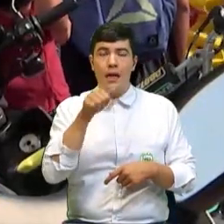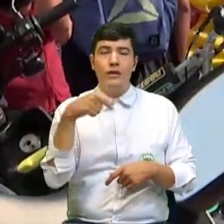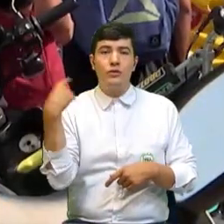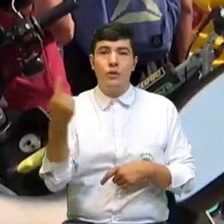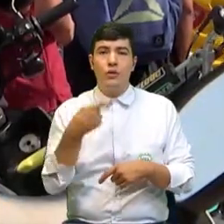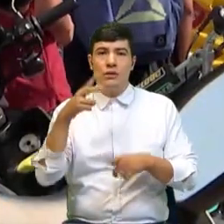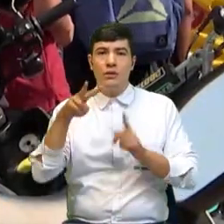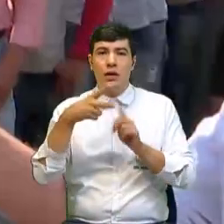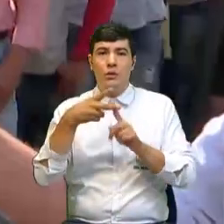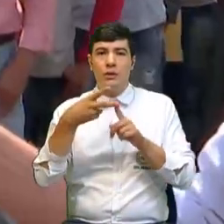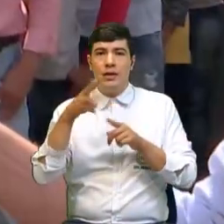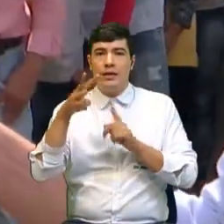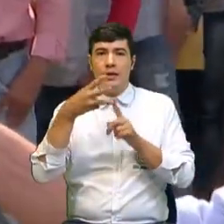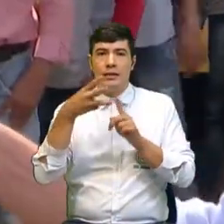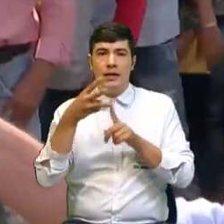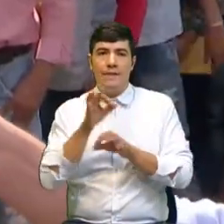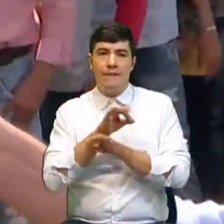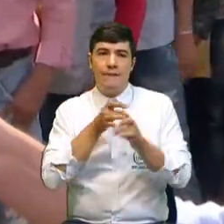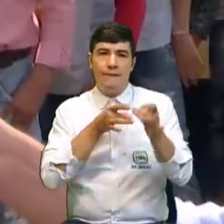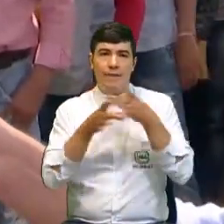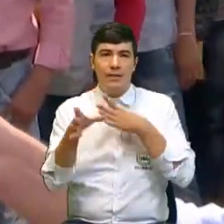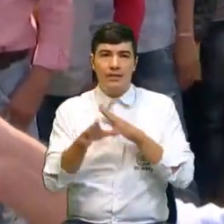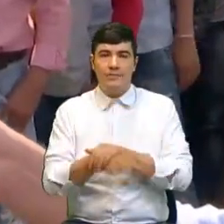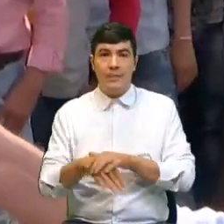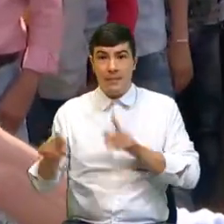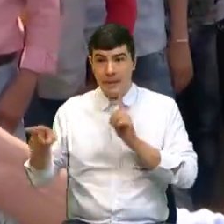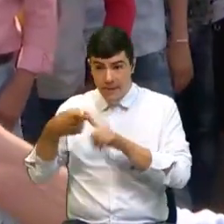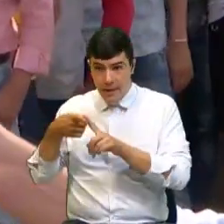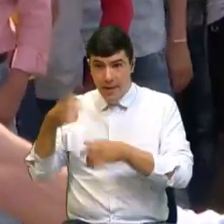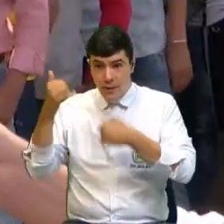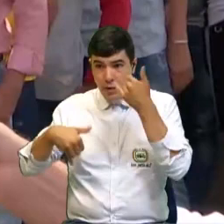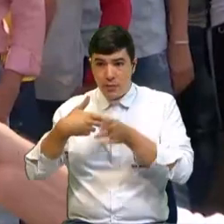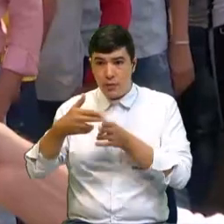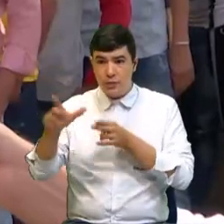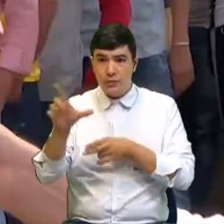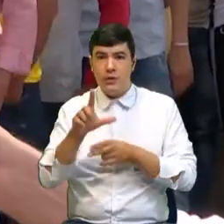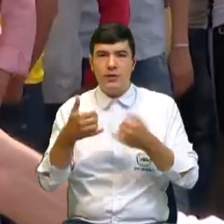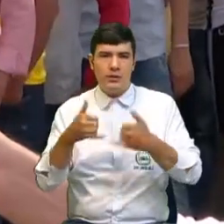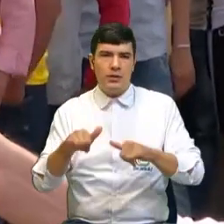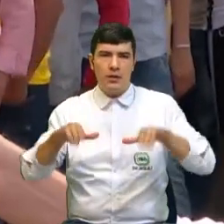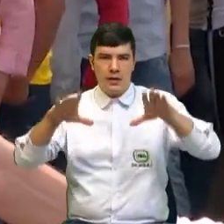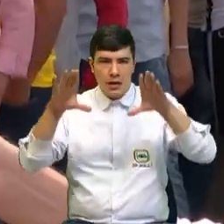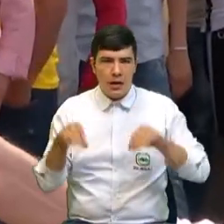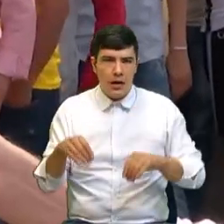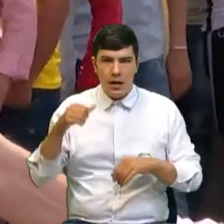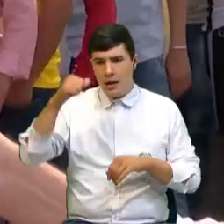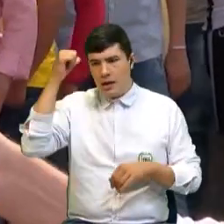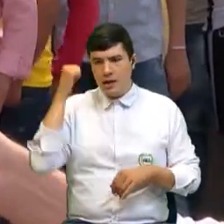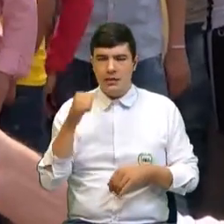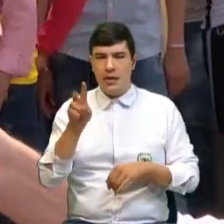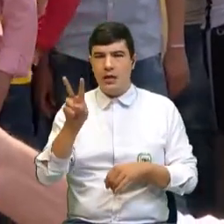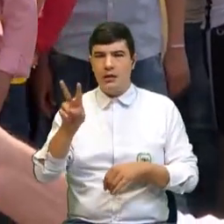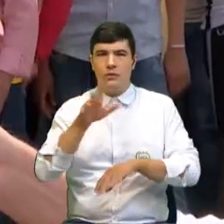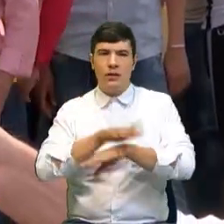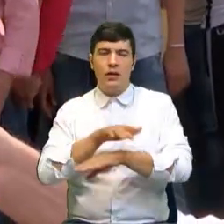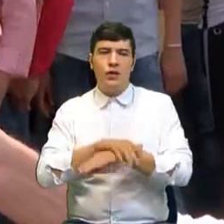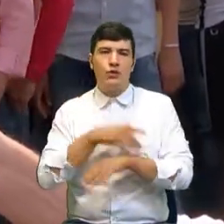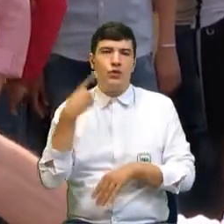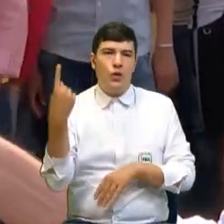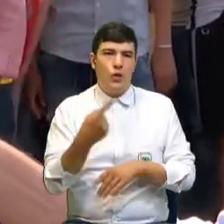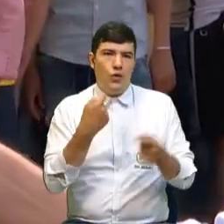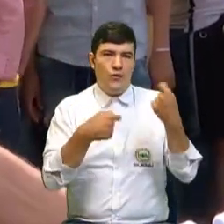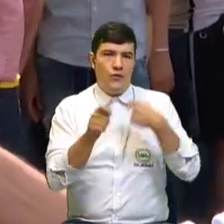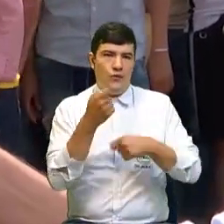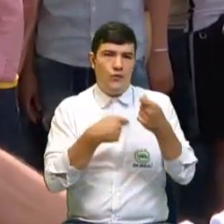para la segunda y tercera fecha hemos tenido una muy buena venta el partido del lunes ya se agotó desde ayer a mediodía sólo nos quedaba